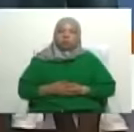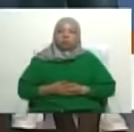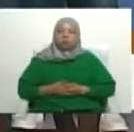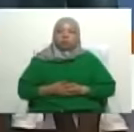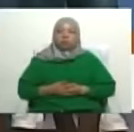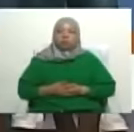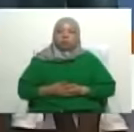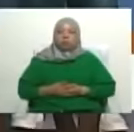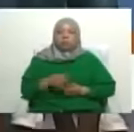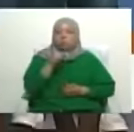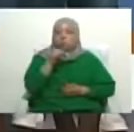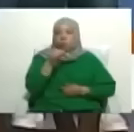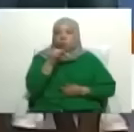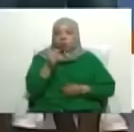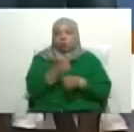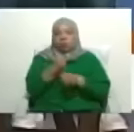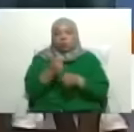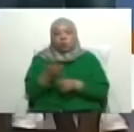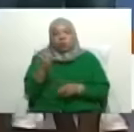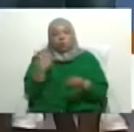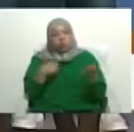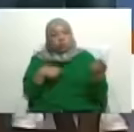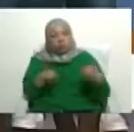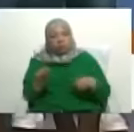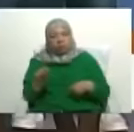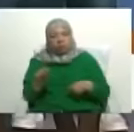por sádicos, por sociópatas,